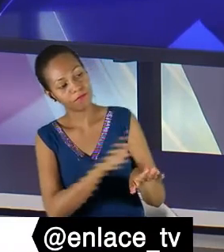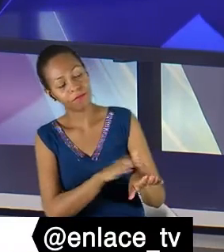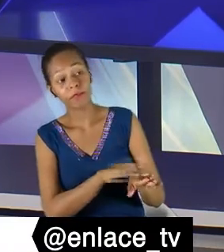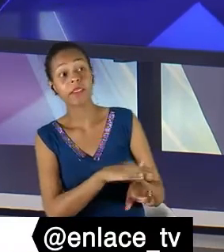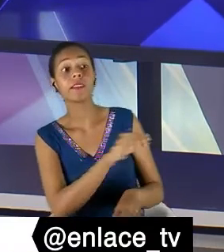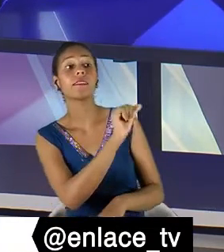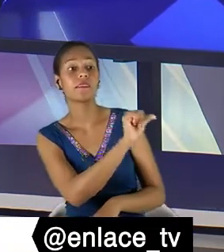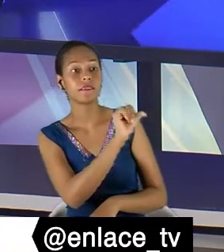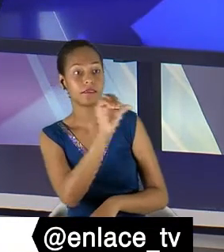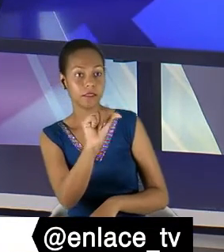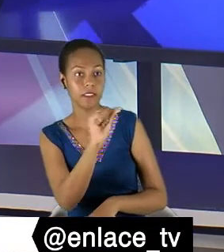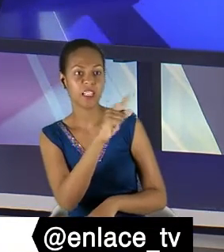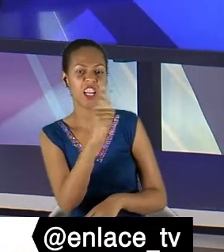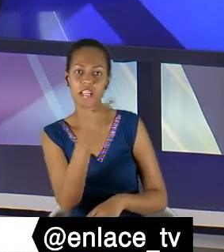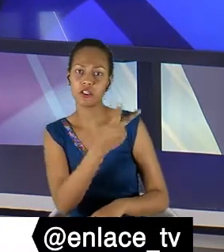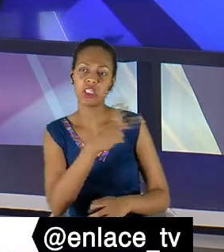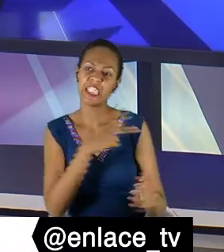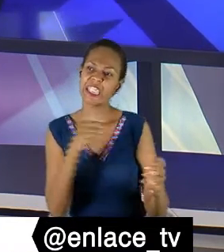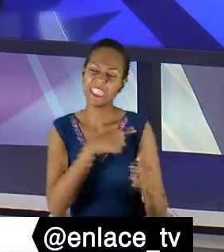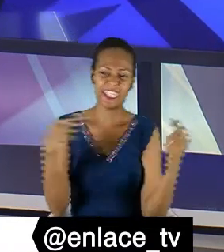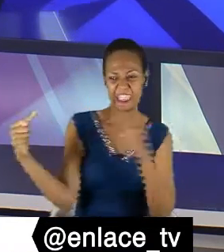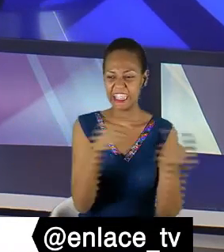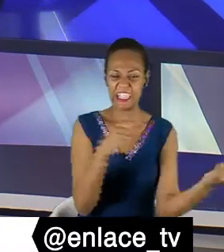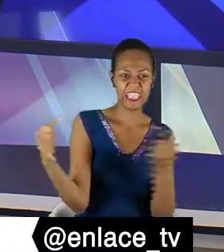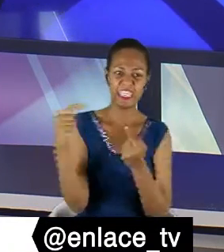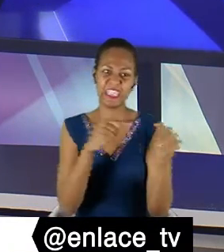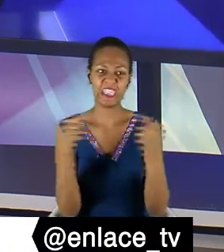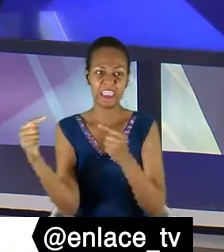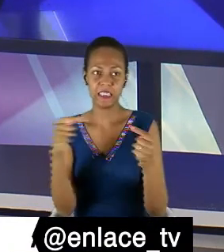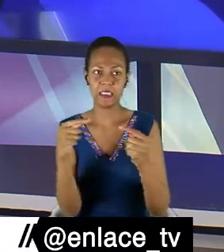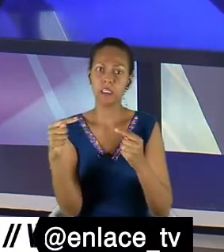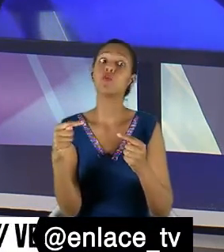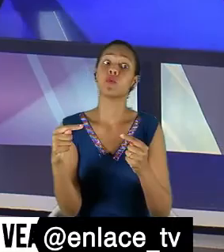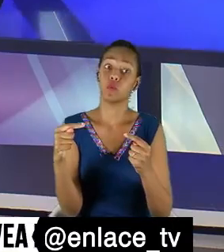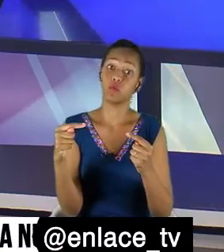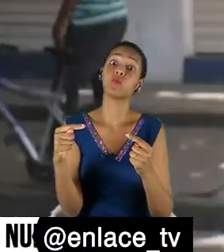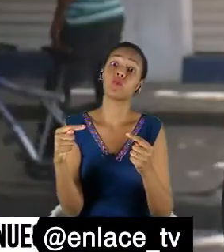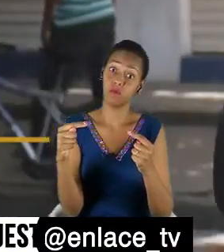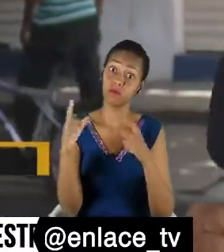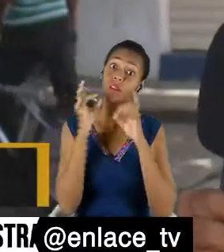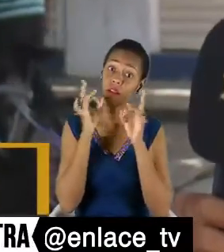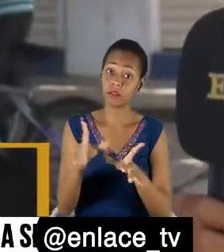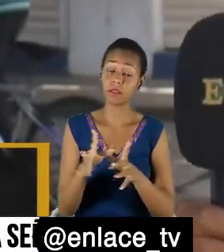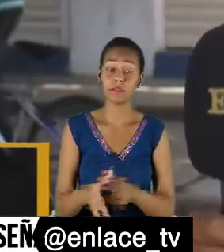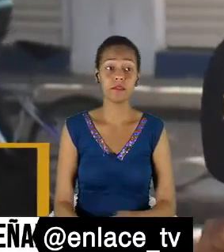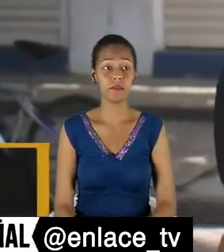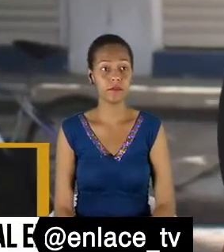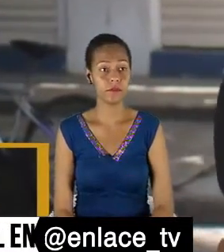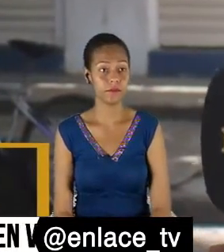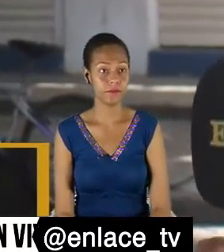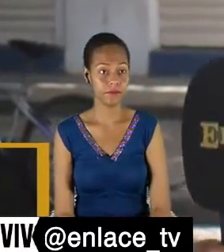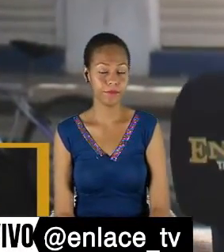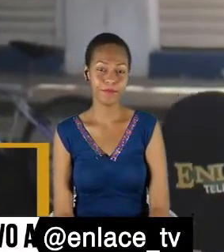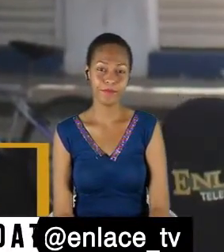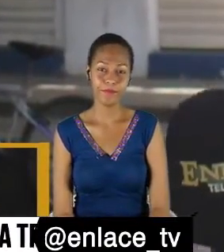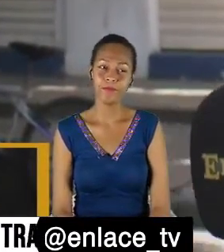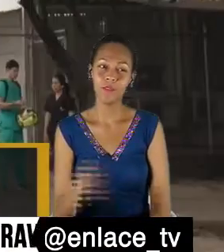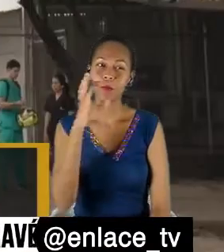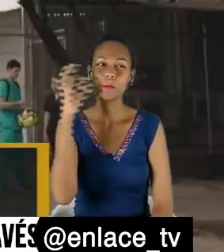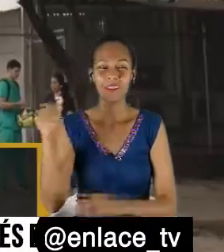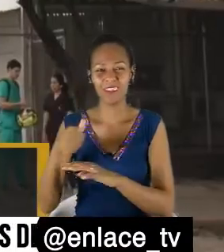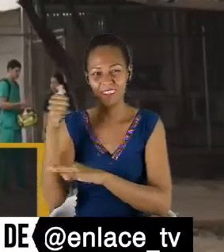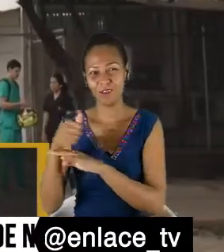que se agredieron mutuamente en una riña. Las heridas causadas son graves. El director científico del Hospital Regional del Magdalena Medio,